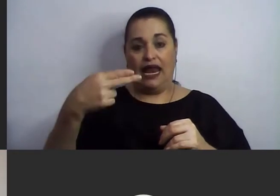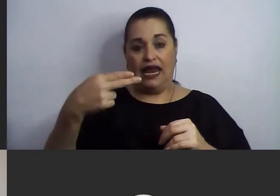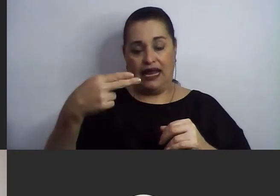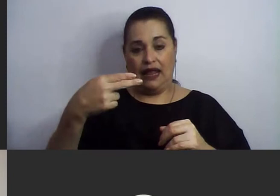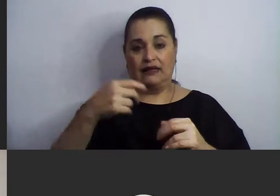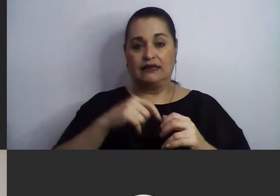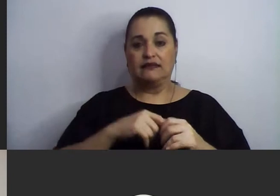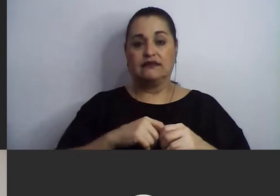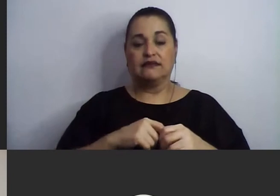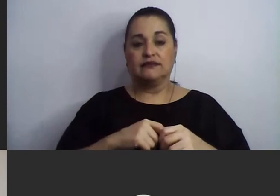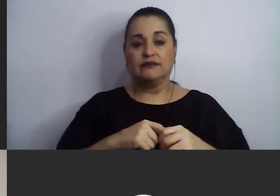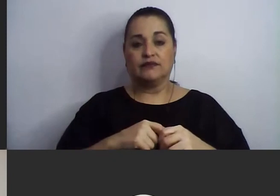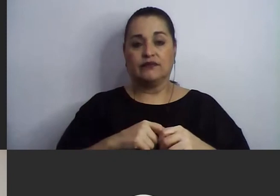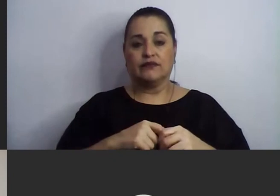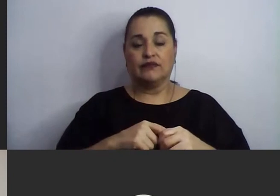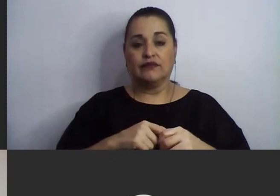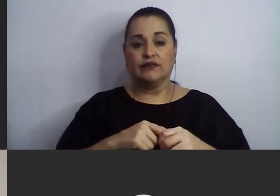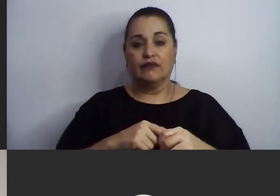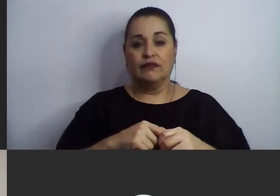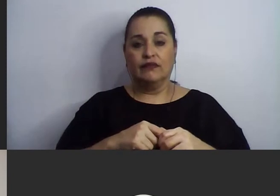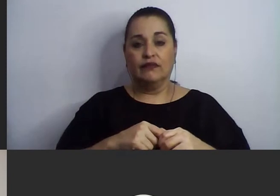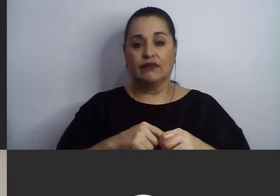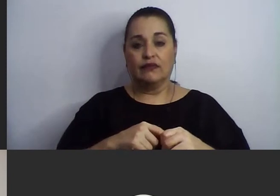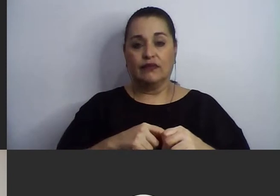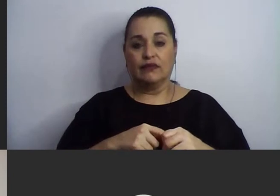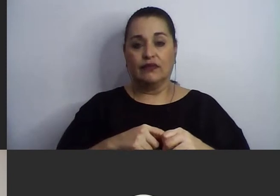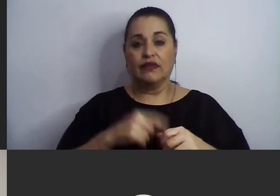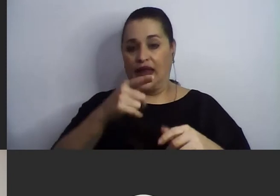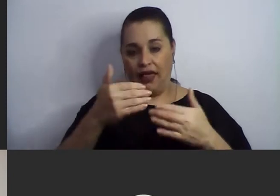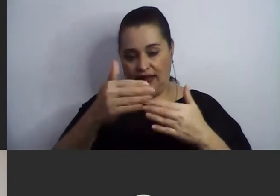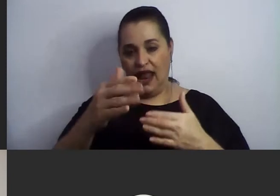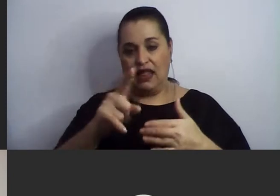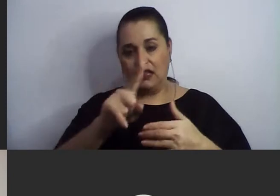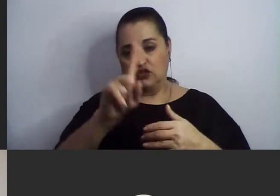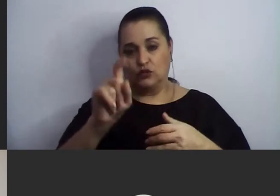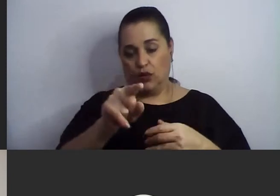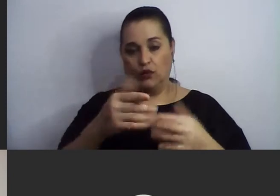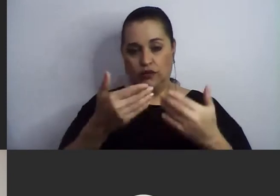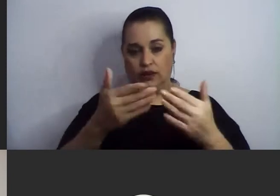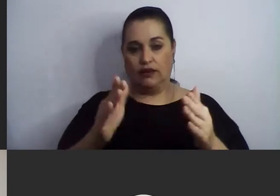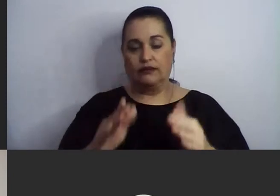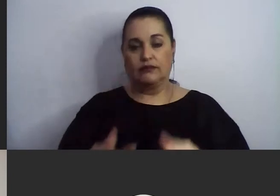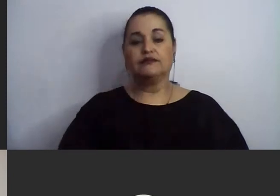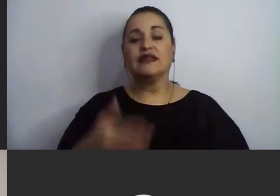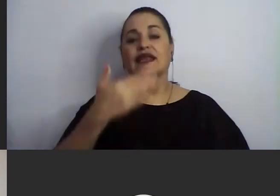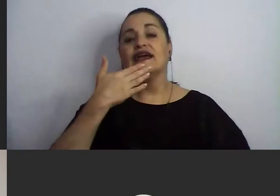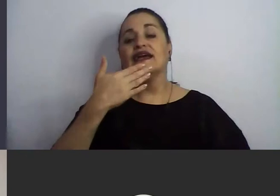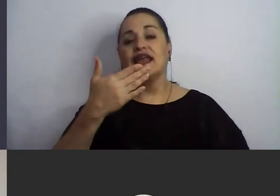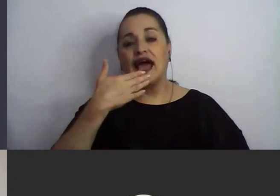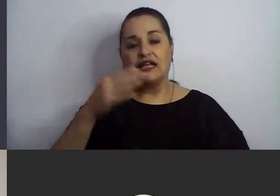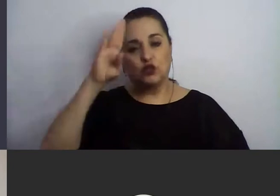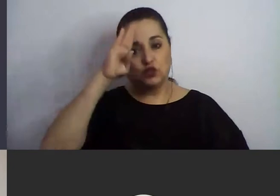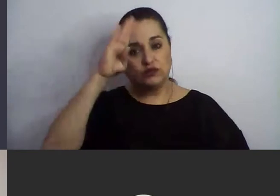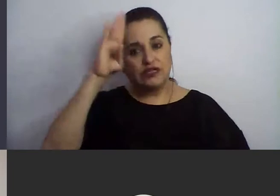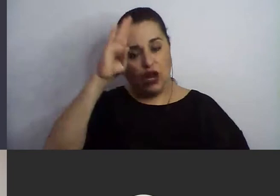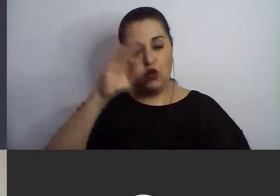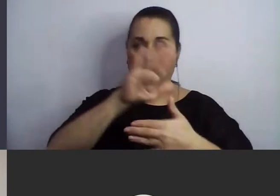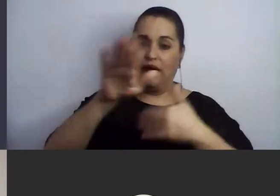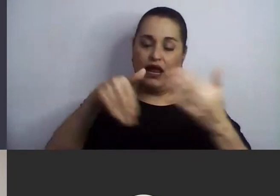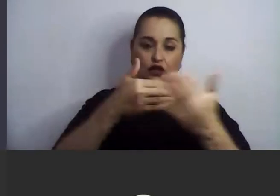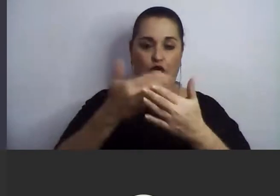que doña Ana Hernández adelante le abre mi corazón gracias un saludo para todas